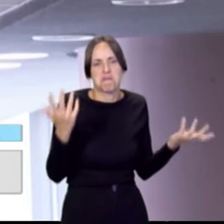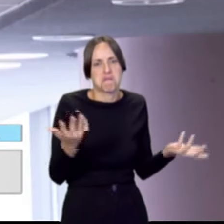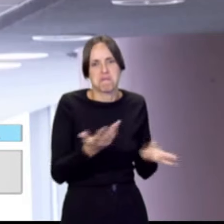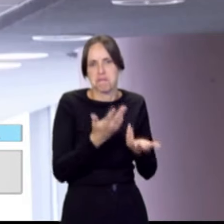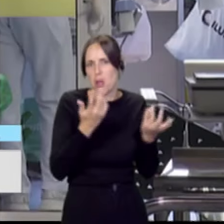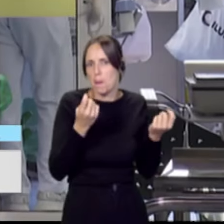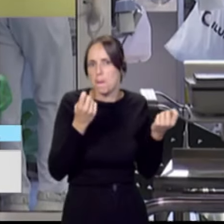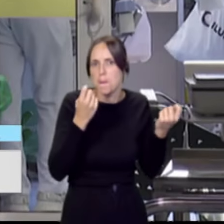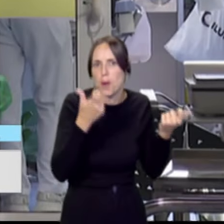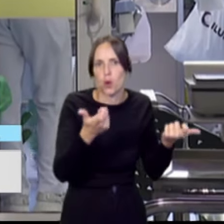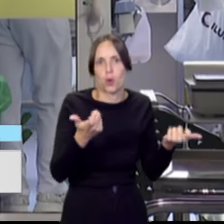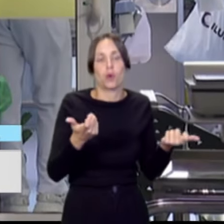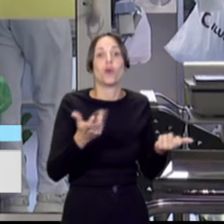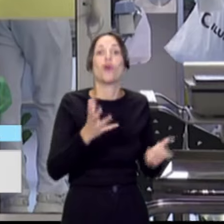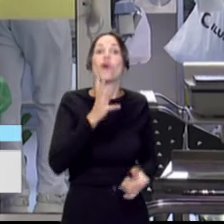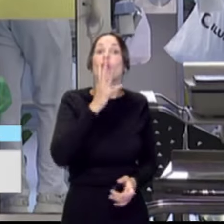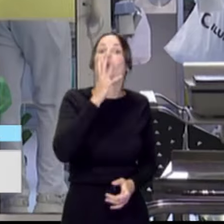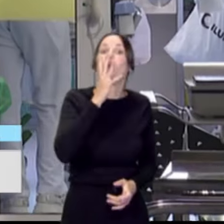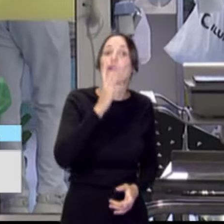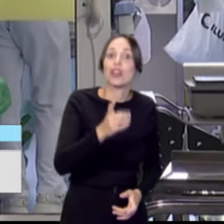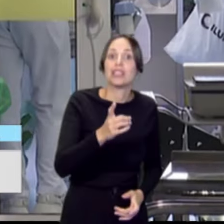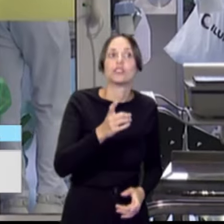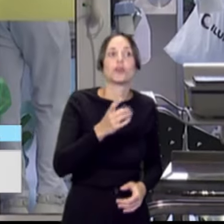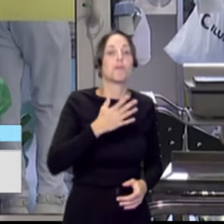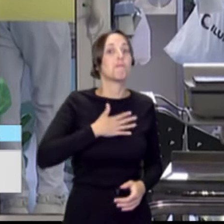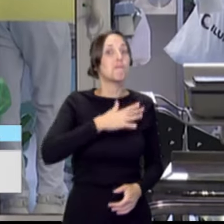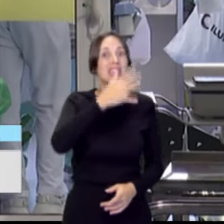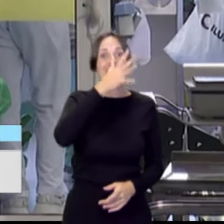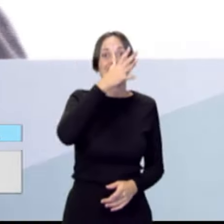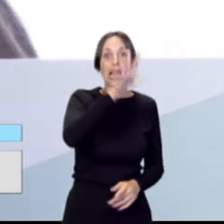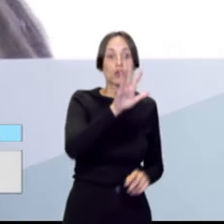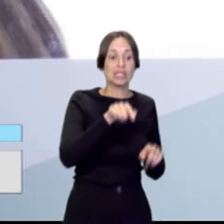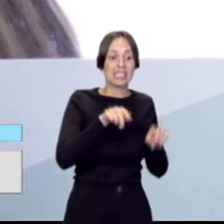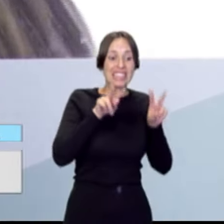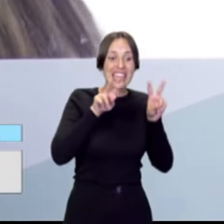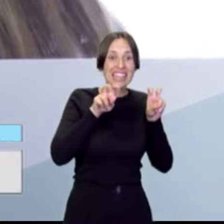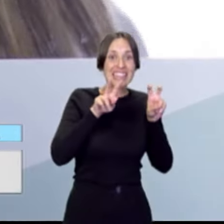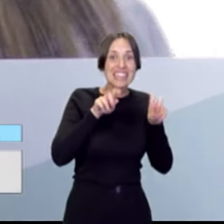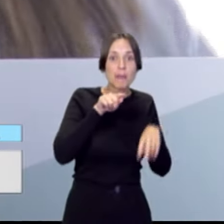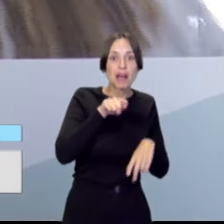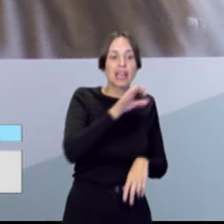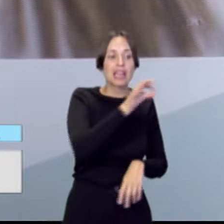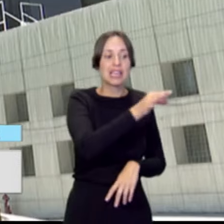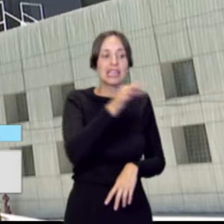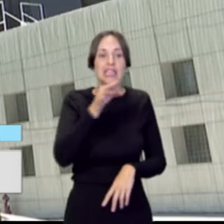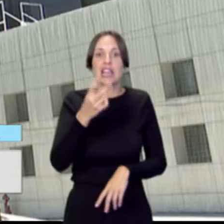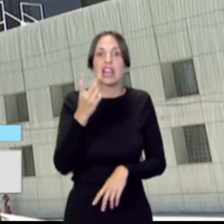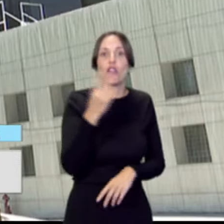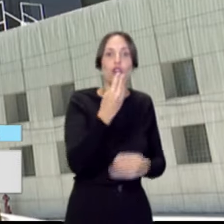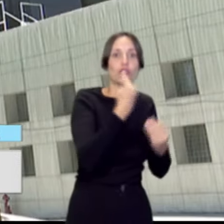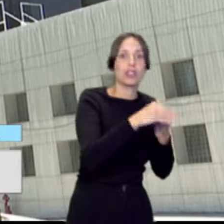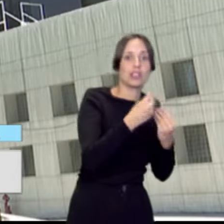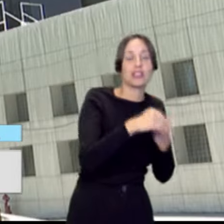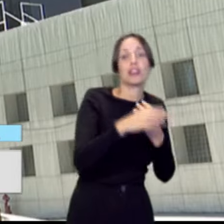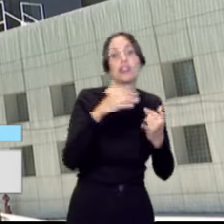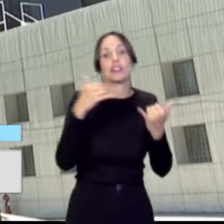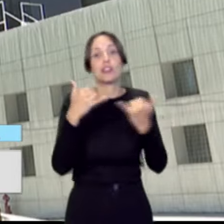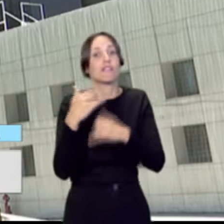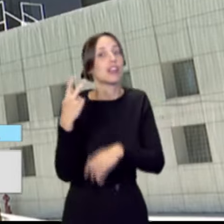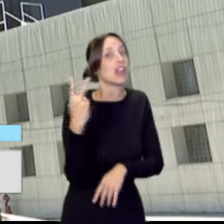eso hemos hecho la denuncia sobre esto y en las islas capitalinas, porque mire, yo llevo 40